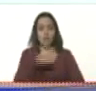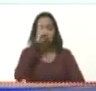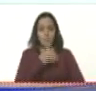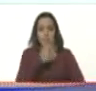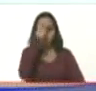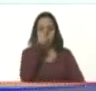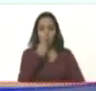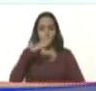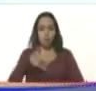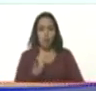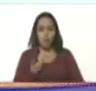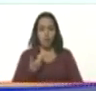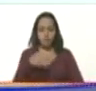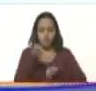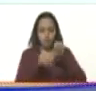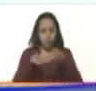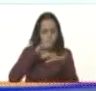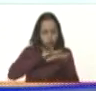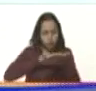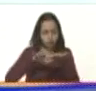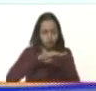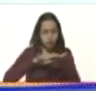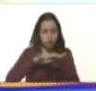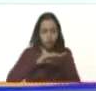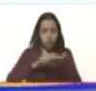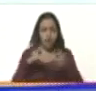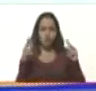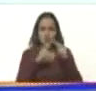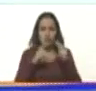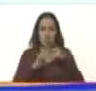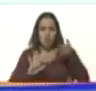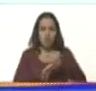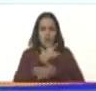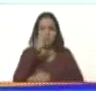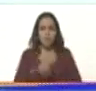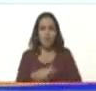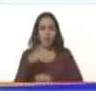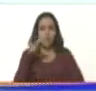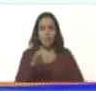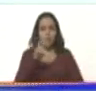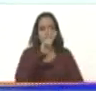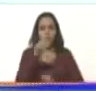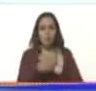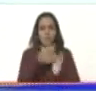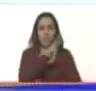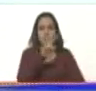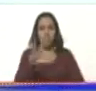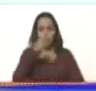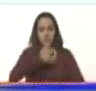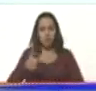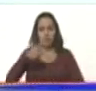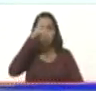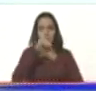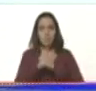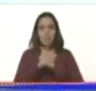pueden estudiar, leer y conocer el Plan de la Patria 2025 para personas con